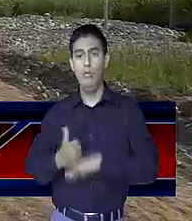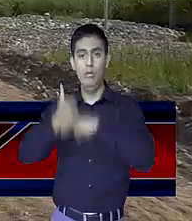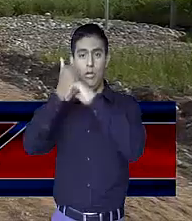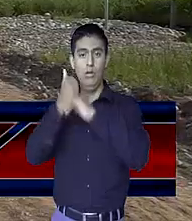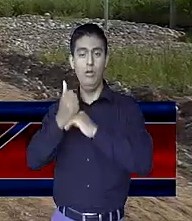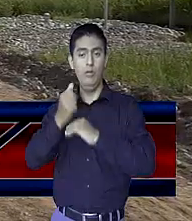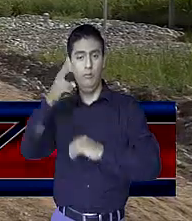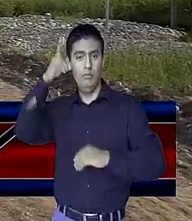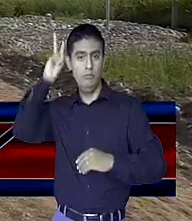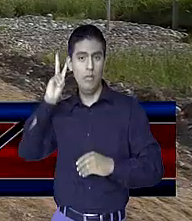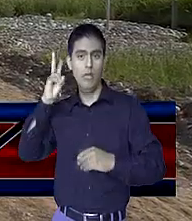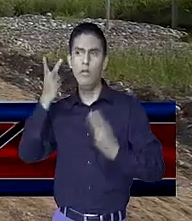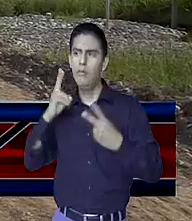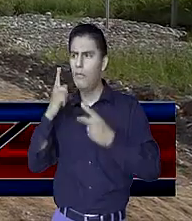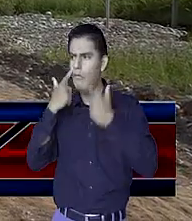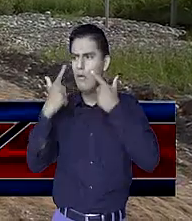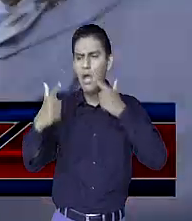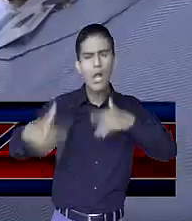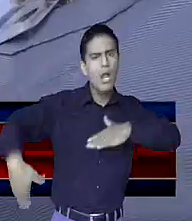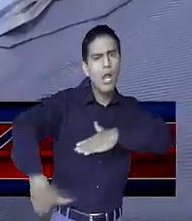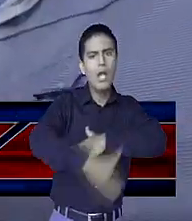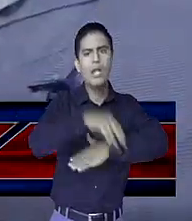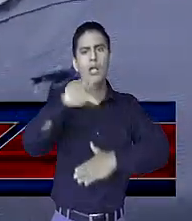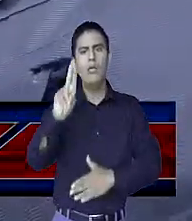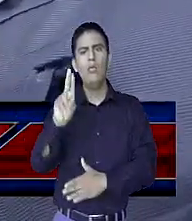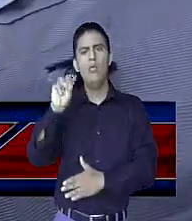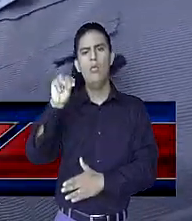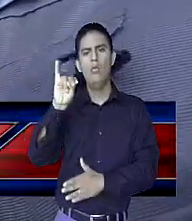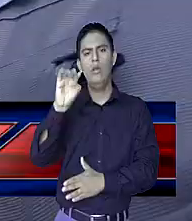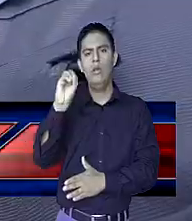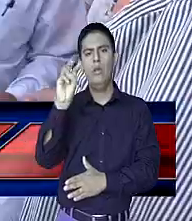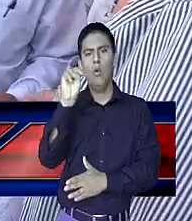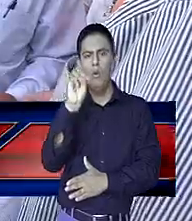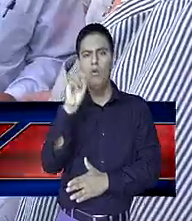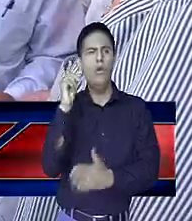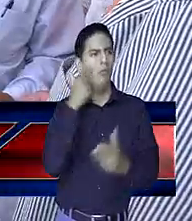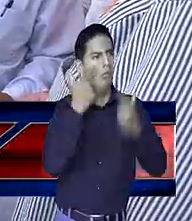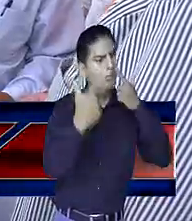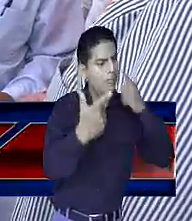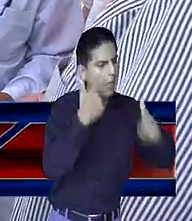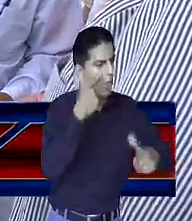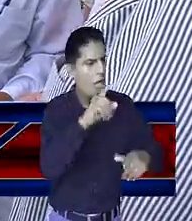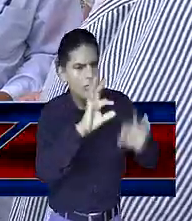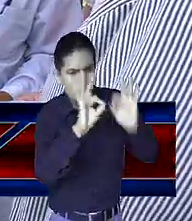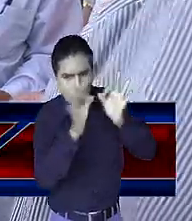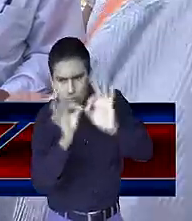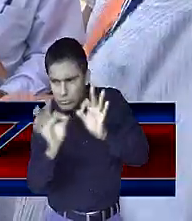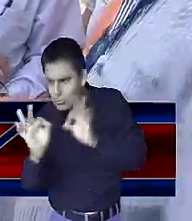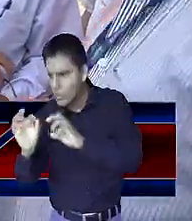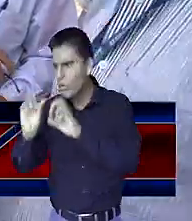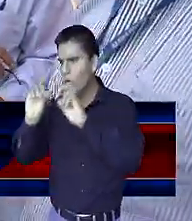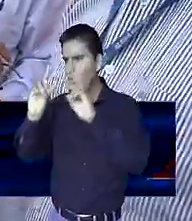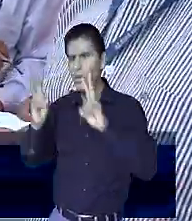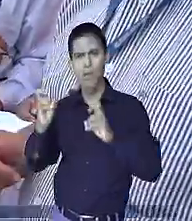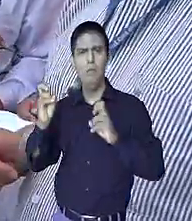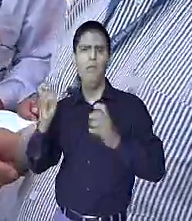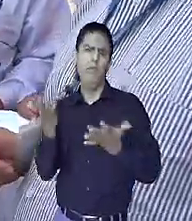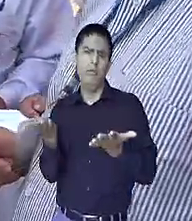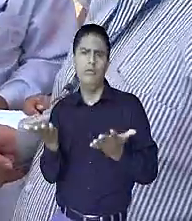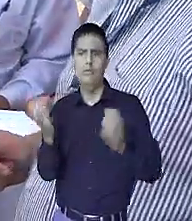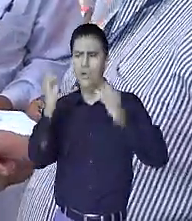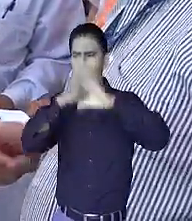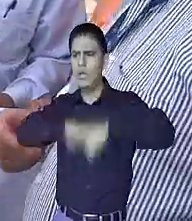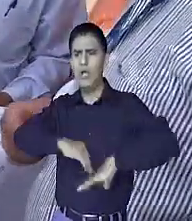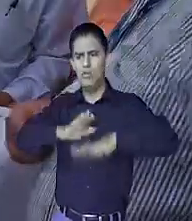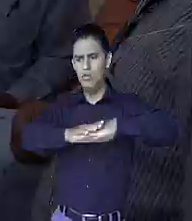municipal recorrió la calle Unión, al sur de la ciudad, para verificar el estado de la vía y los trabajos que se van a realizar por parte del municipio previo